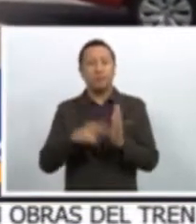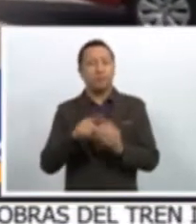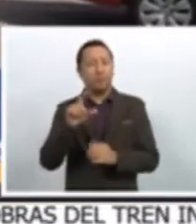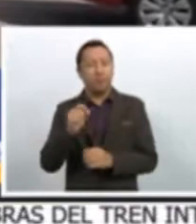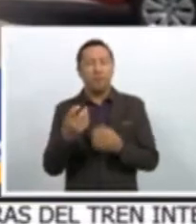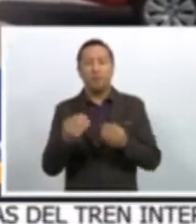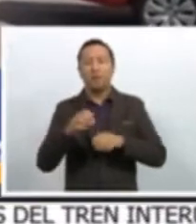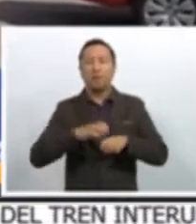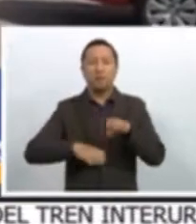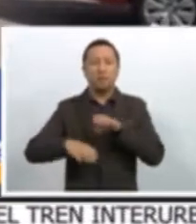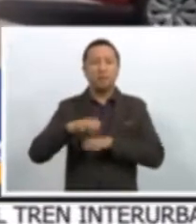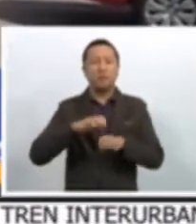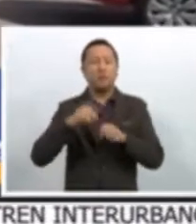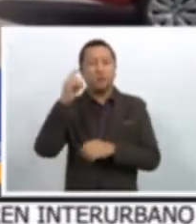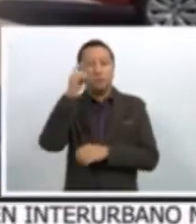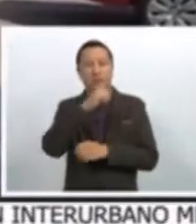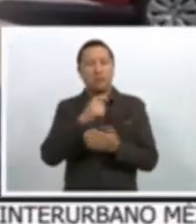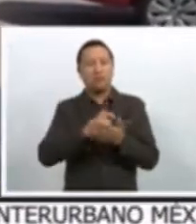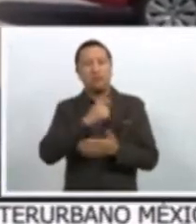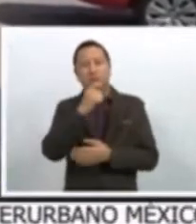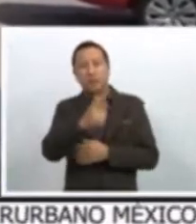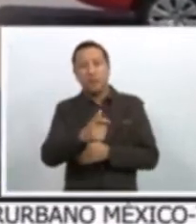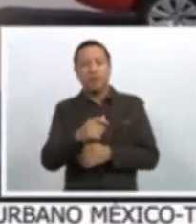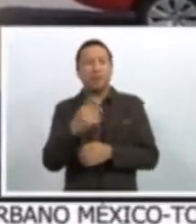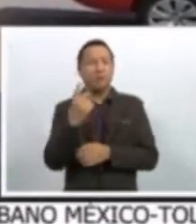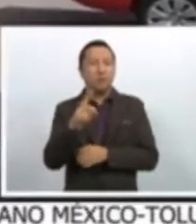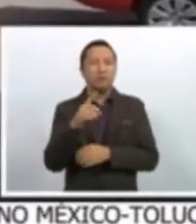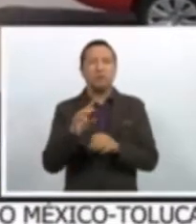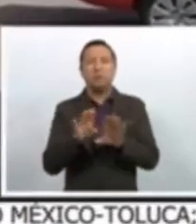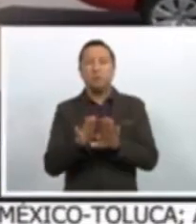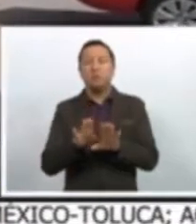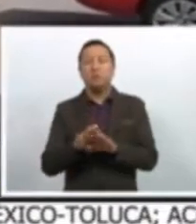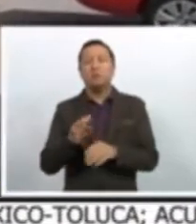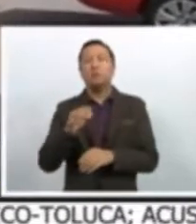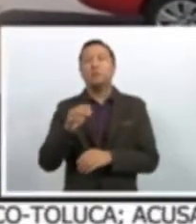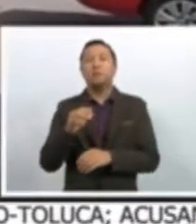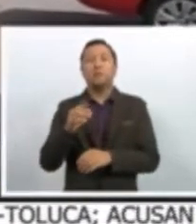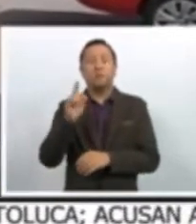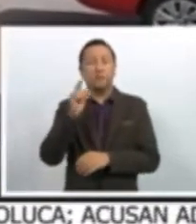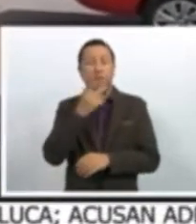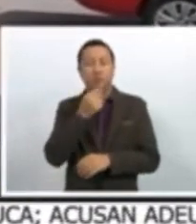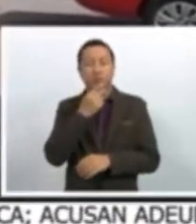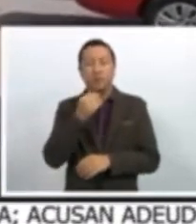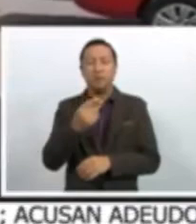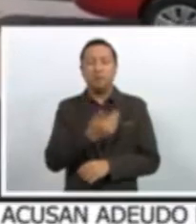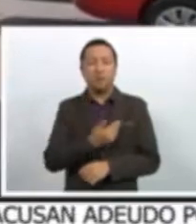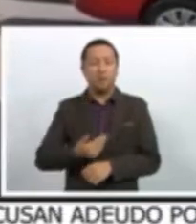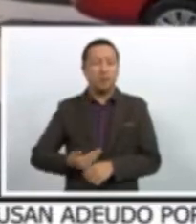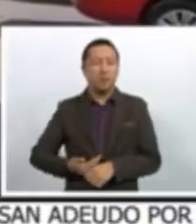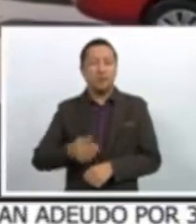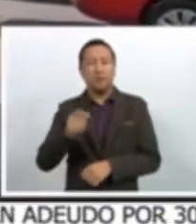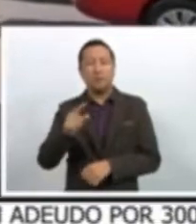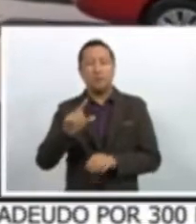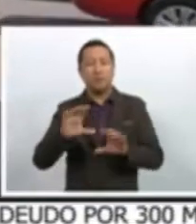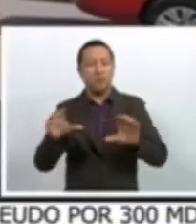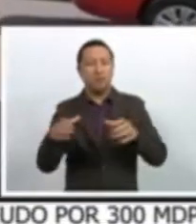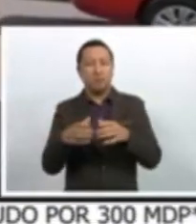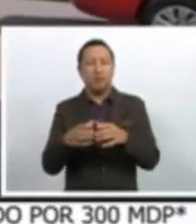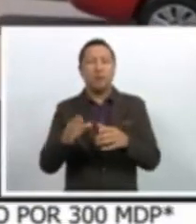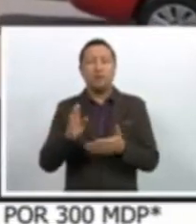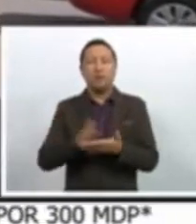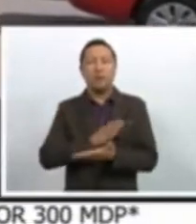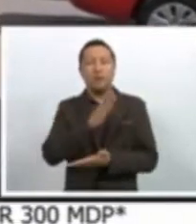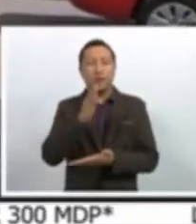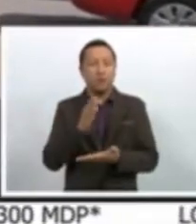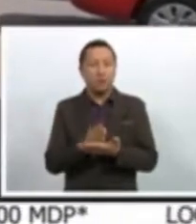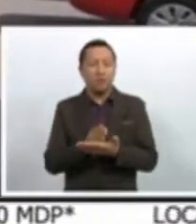las verán complicado el pago de las prestaciones de fin de año, aseguró Levi Díaz González, presidente de la Cámara de Comercio Delegación Bacalar, quien dijo que la